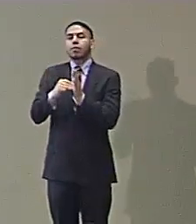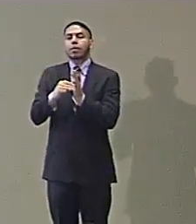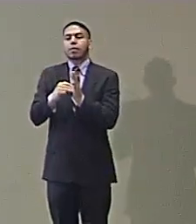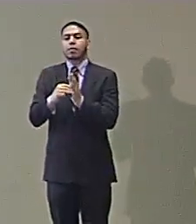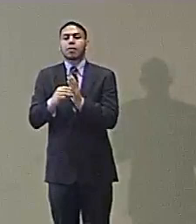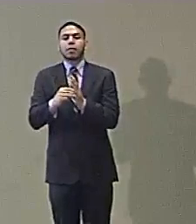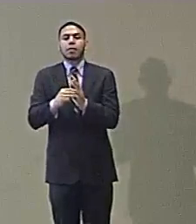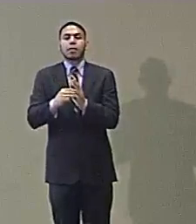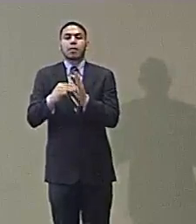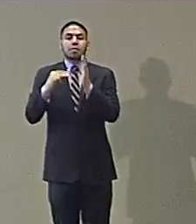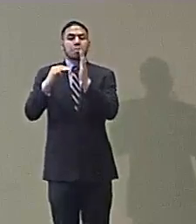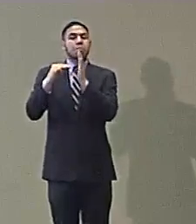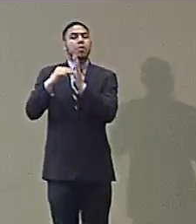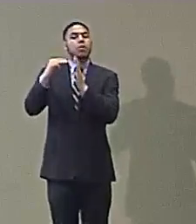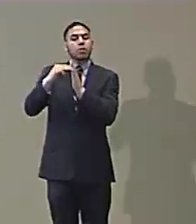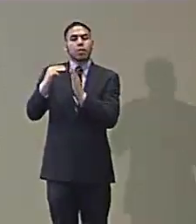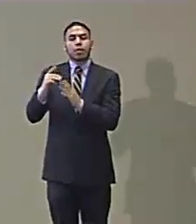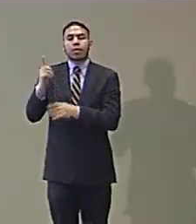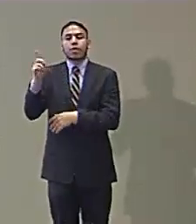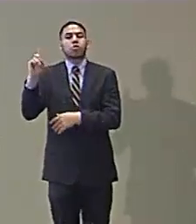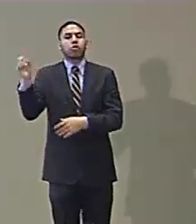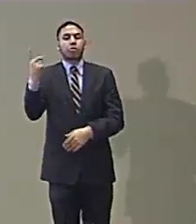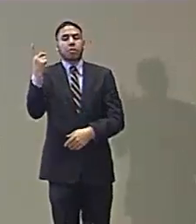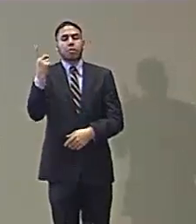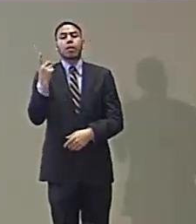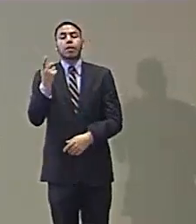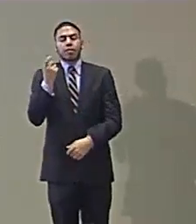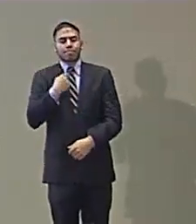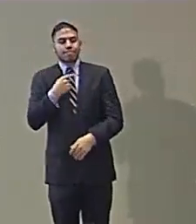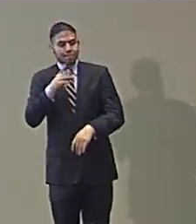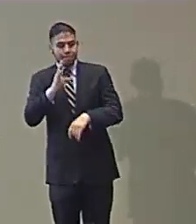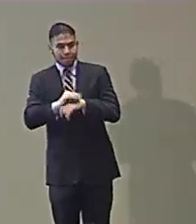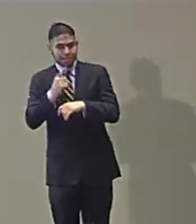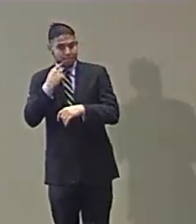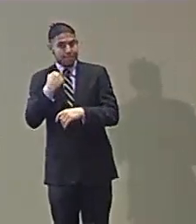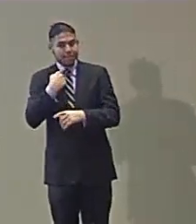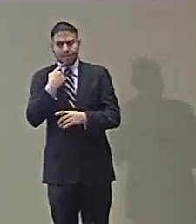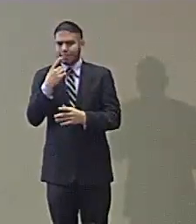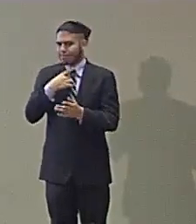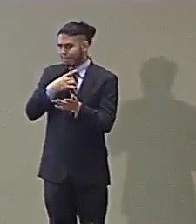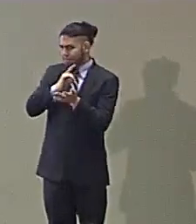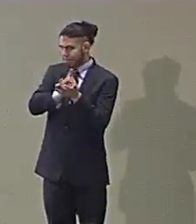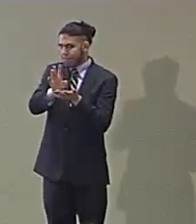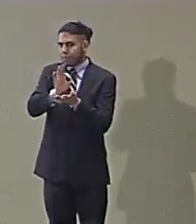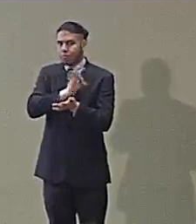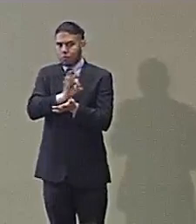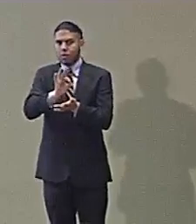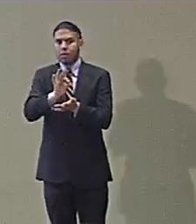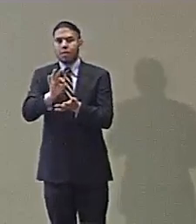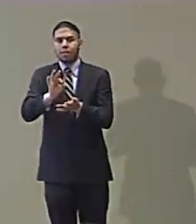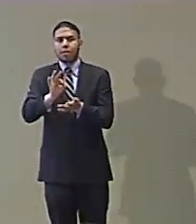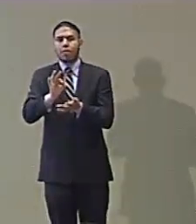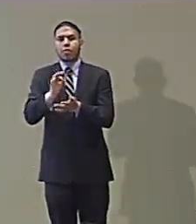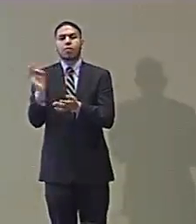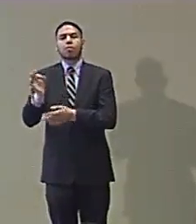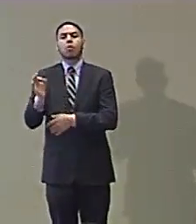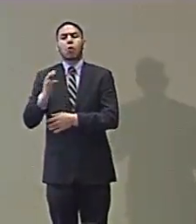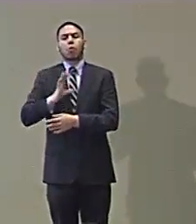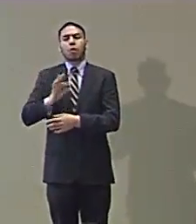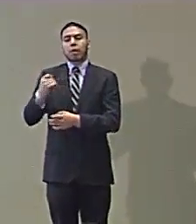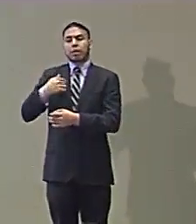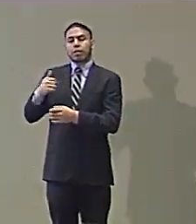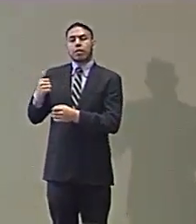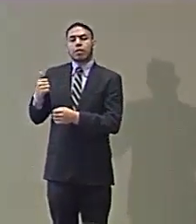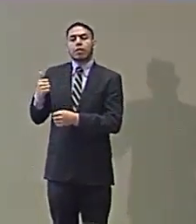dólares efectivamente y de eso si me permiten y se los enviaría también si me permiten haremos quizá algún artículo este